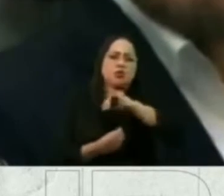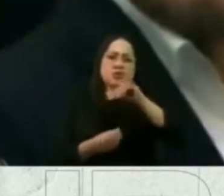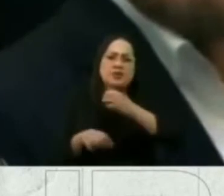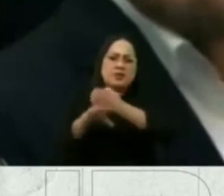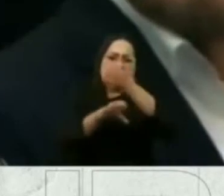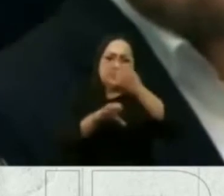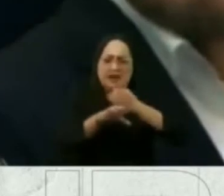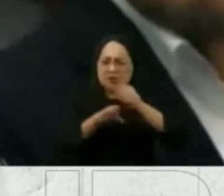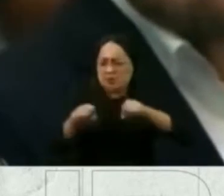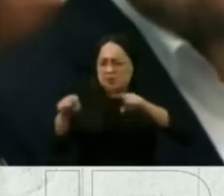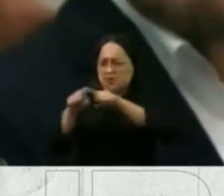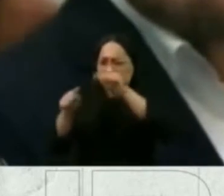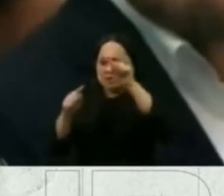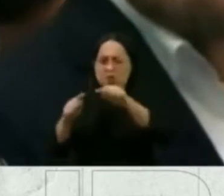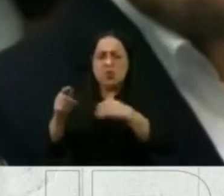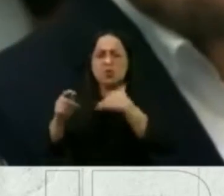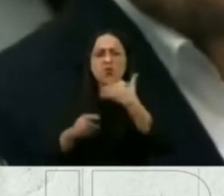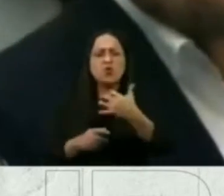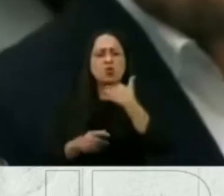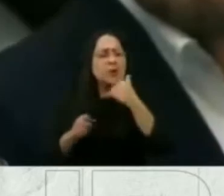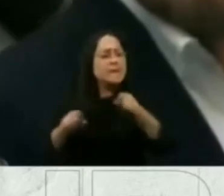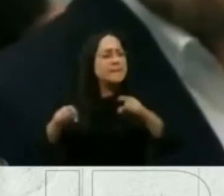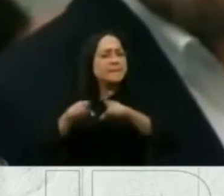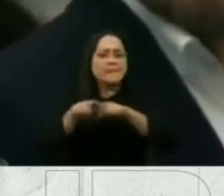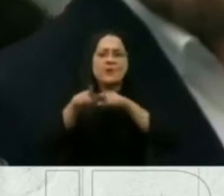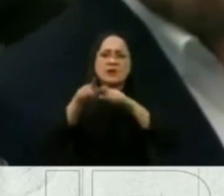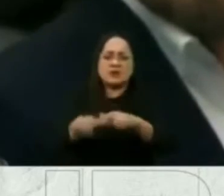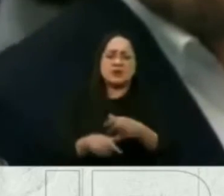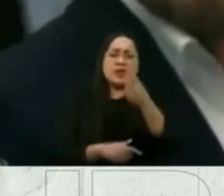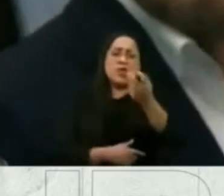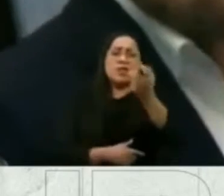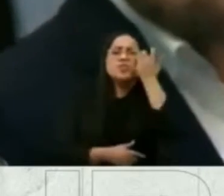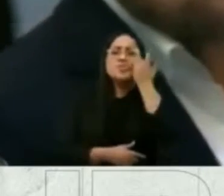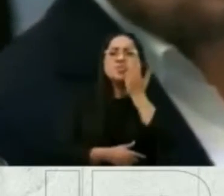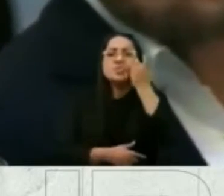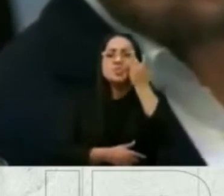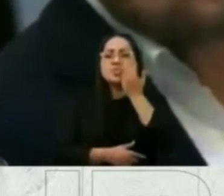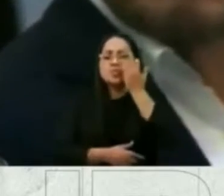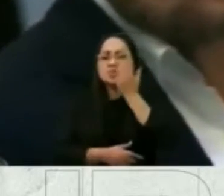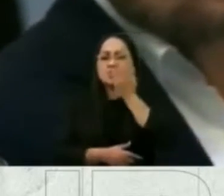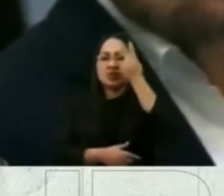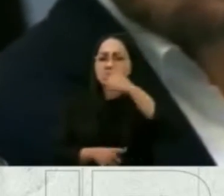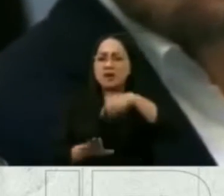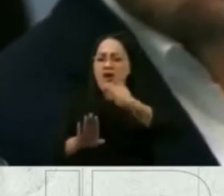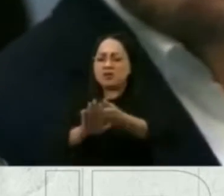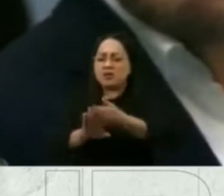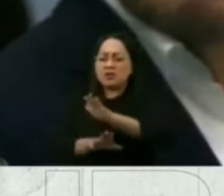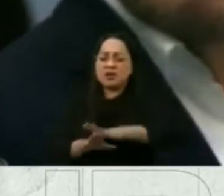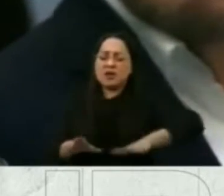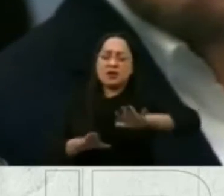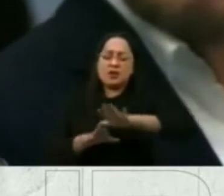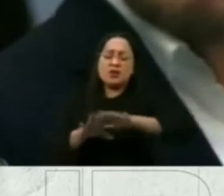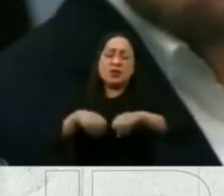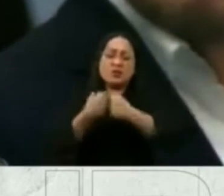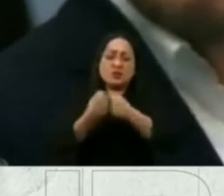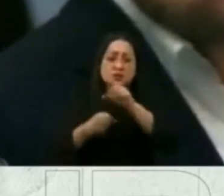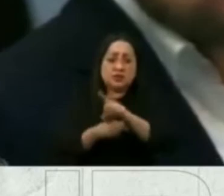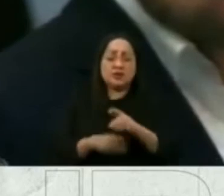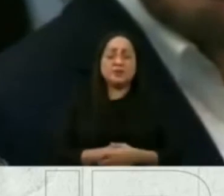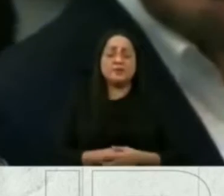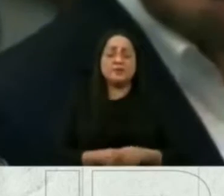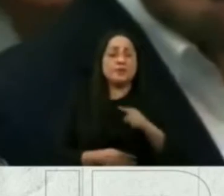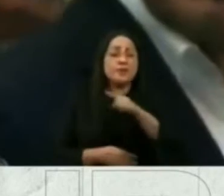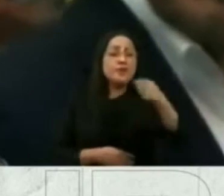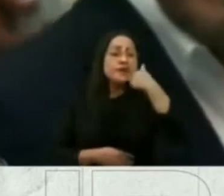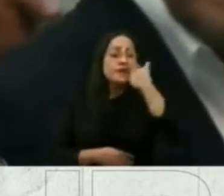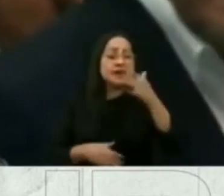Es una de las más humillantes simulaciones a la sociedad mexicana. Han dicho reforma